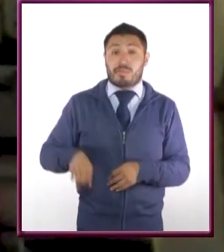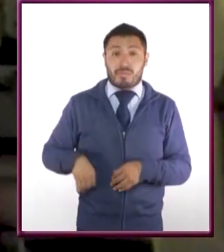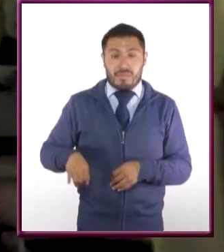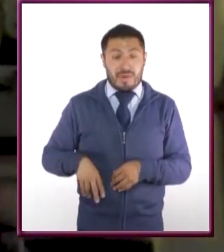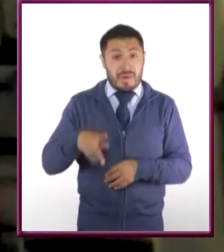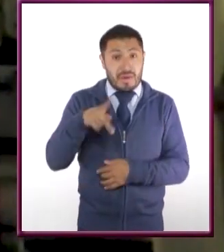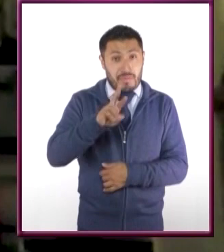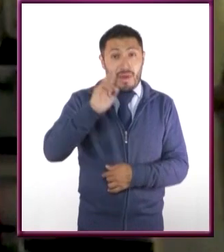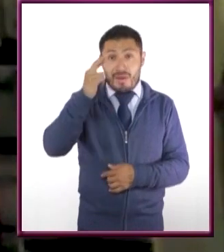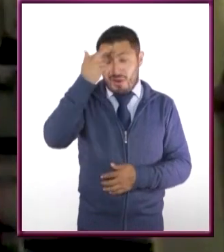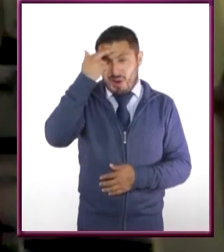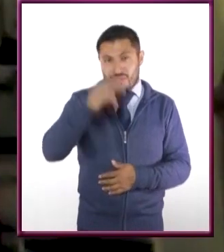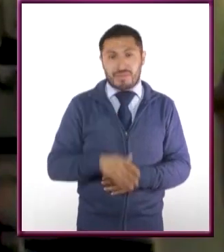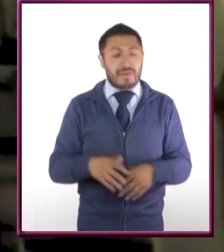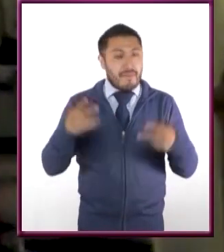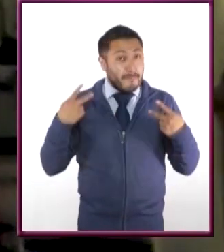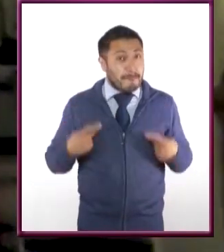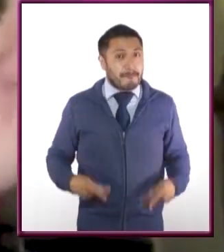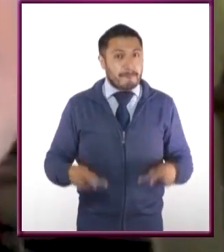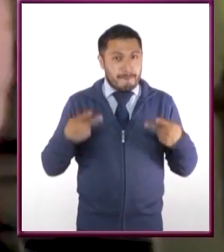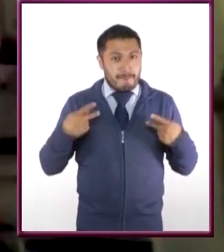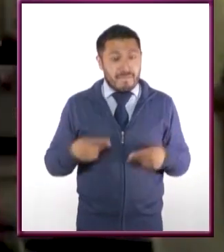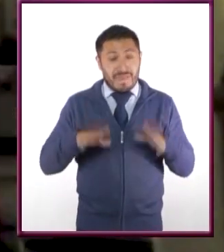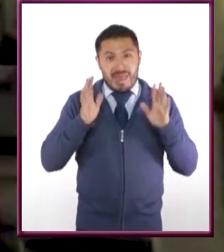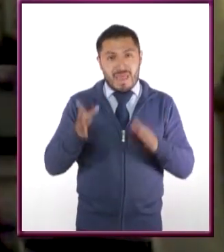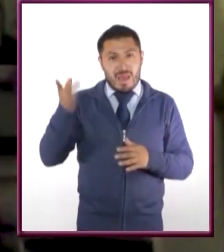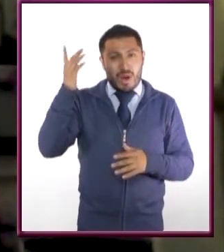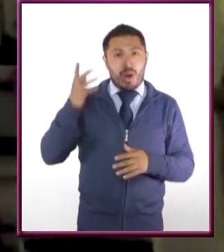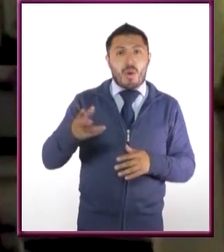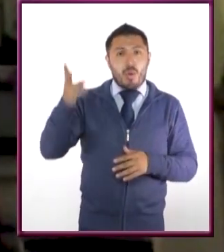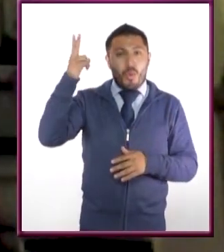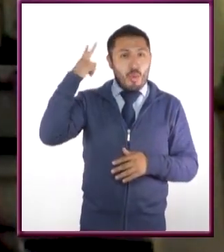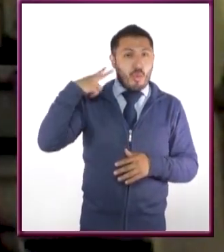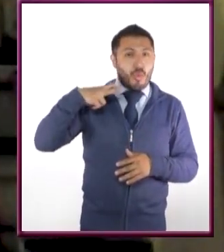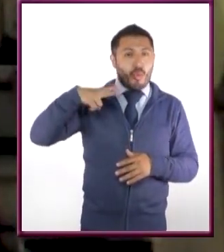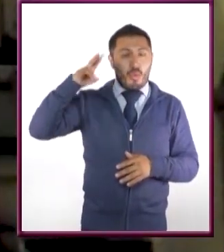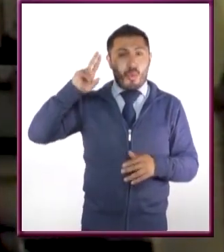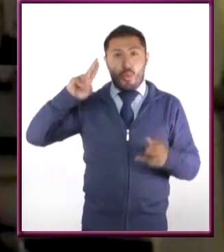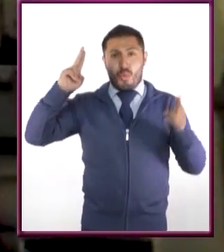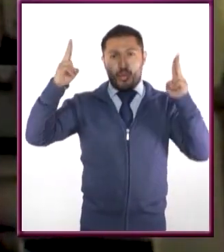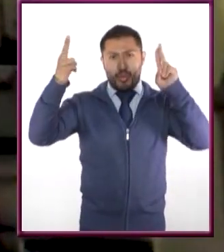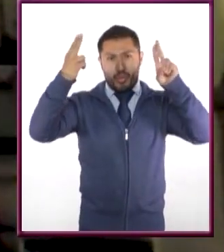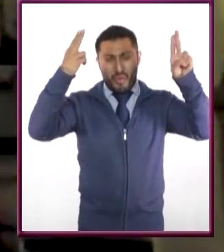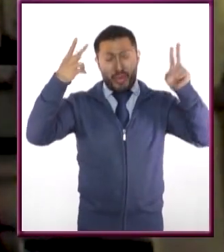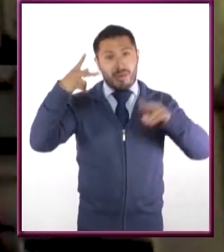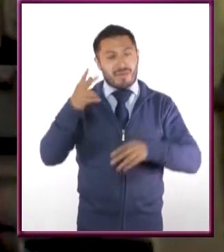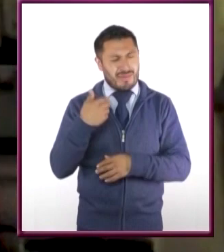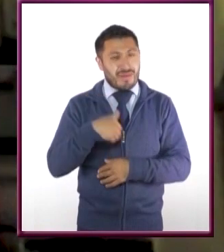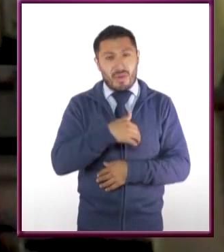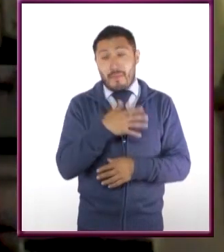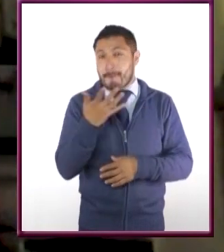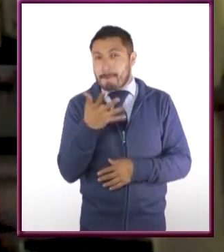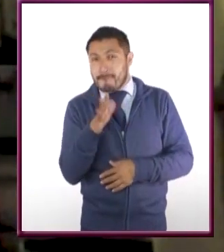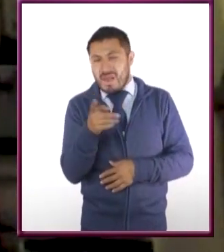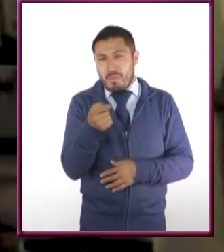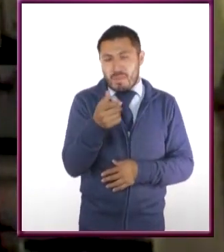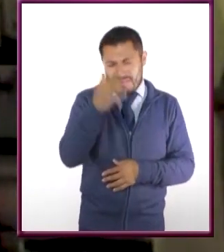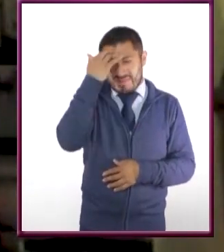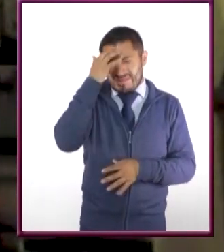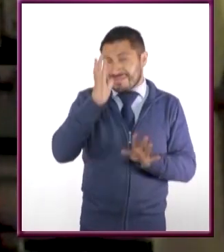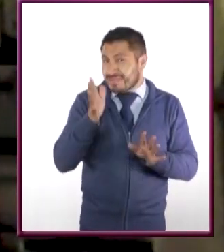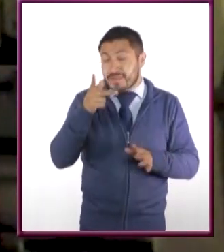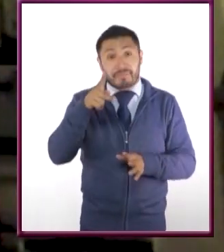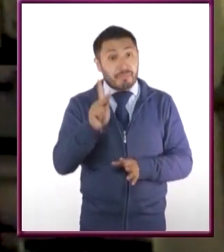primero. El ser humano ha viajado al espacio y lo conocemos relativamente bien.